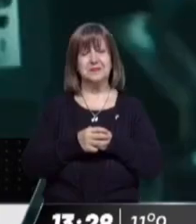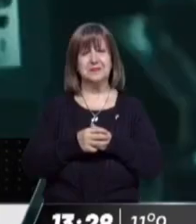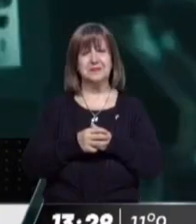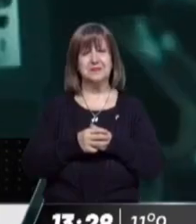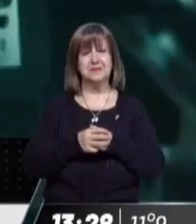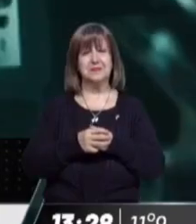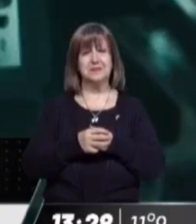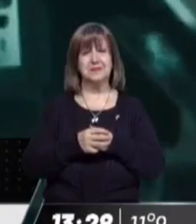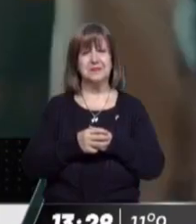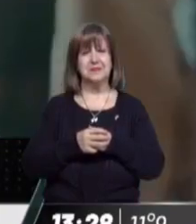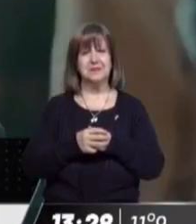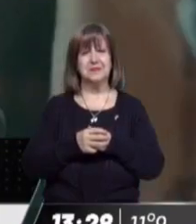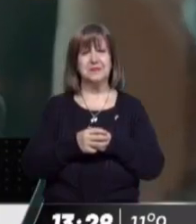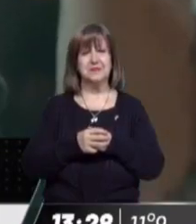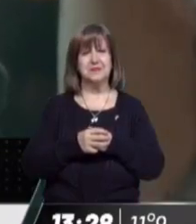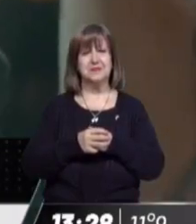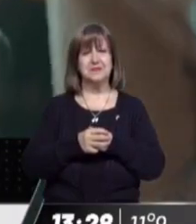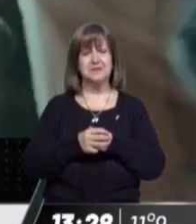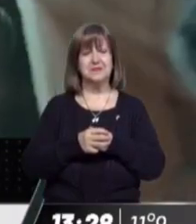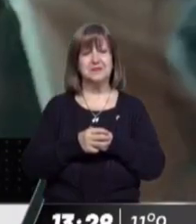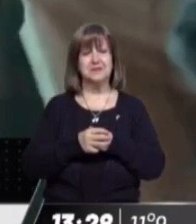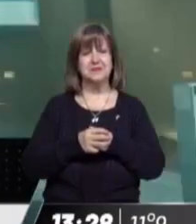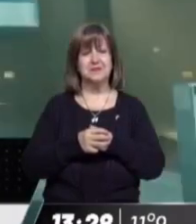and we watch the